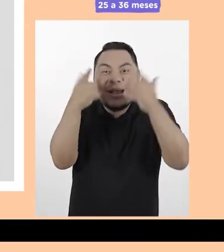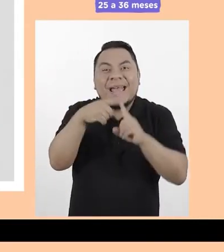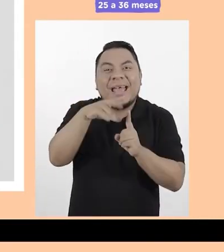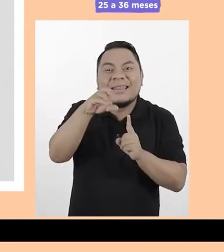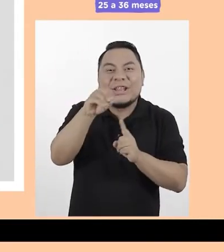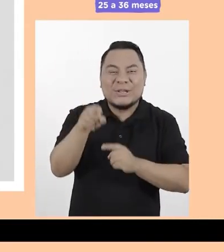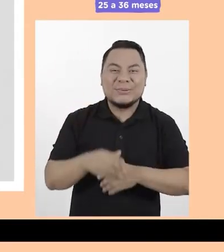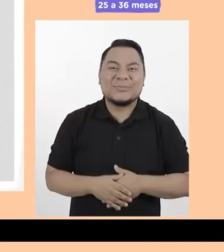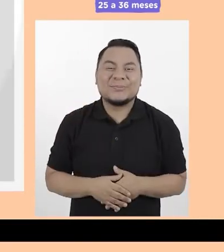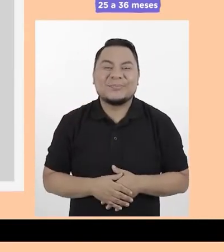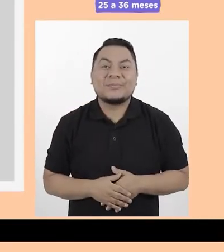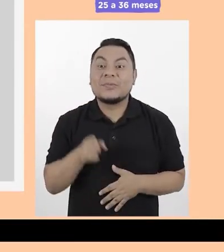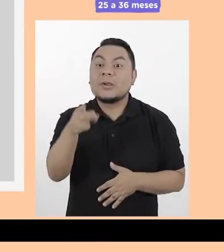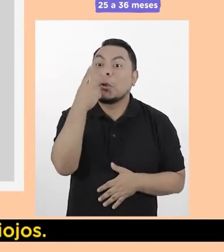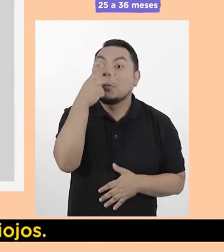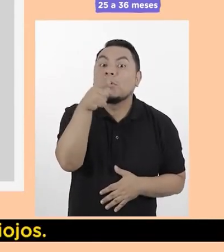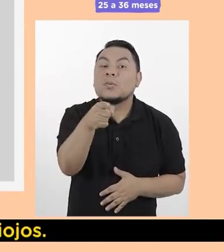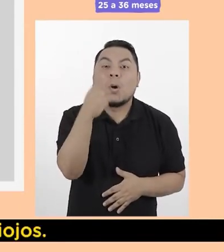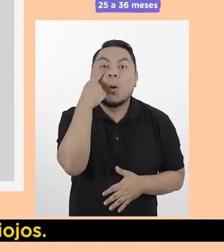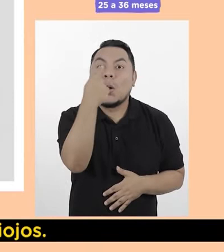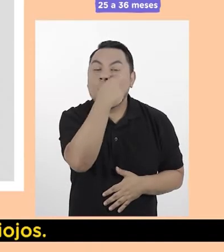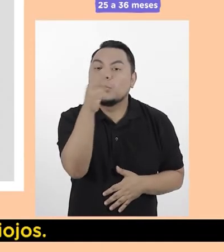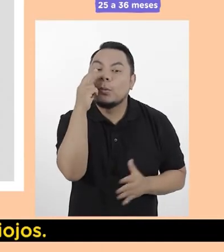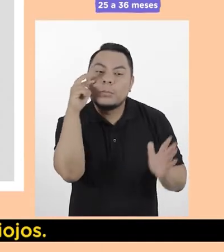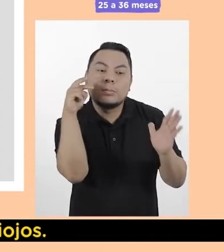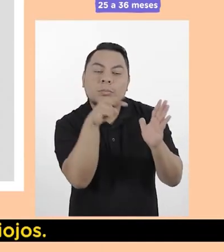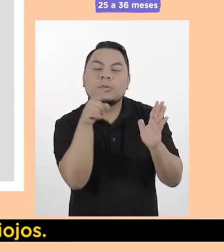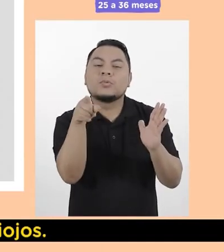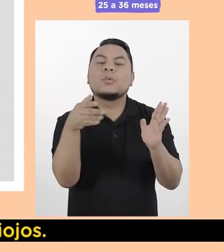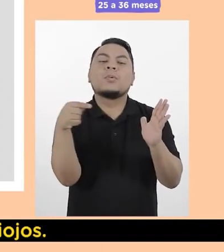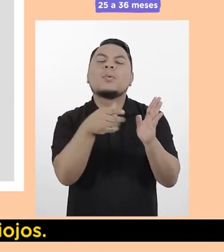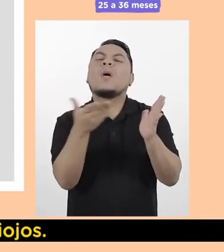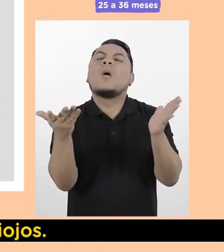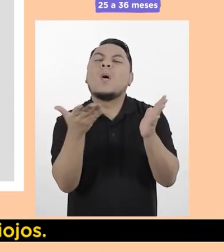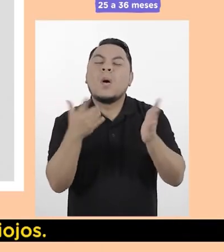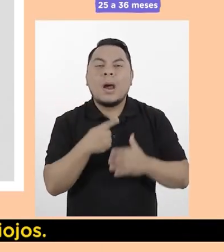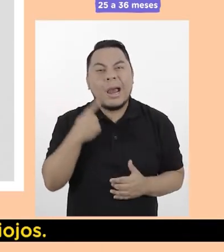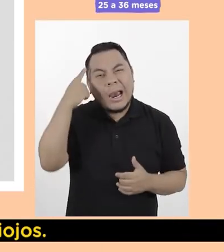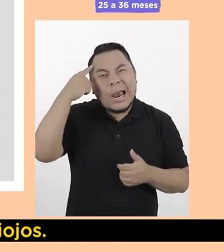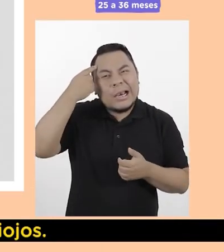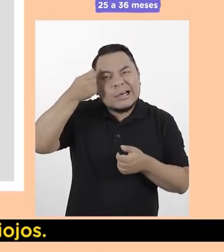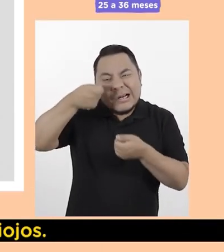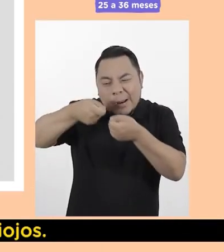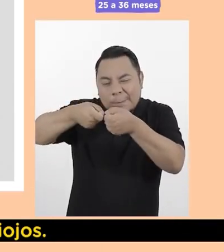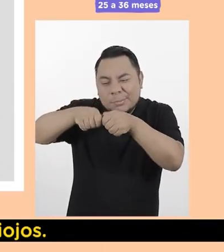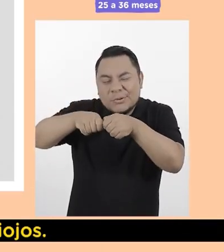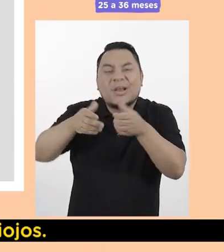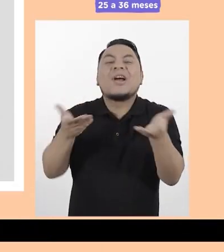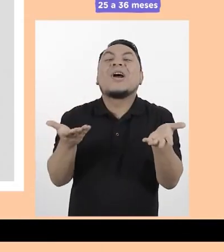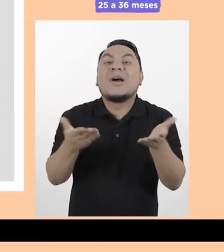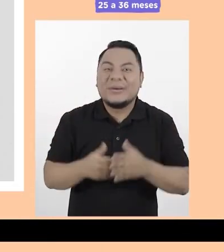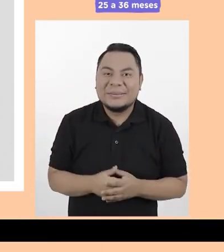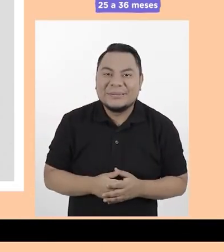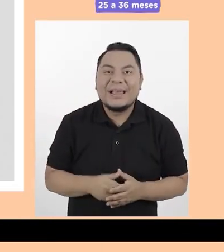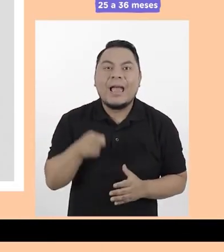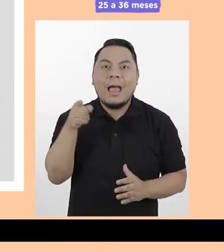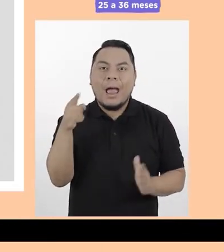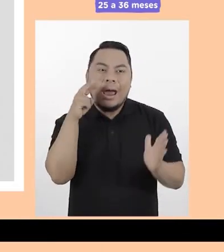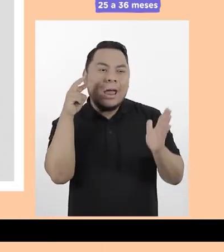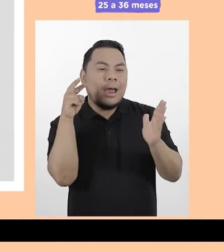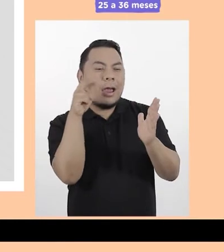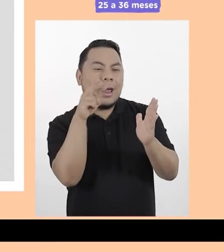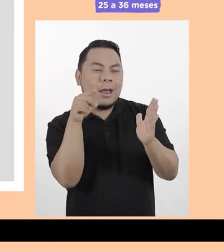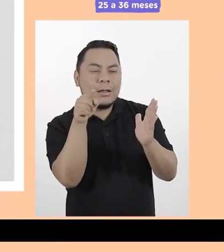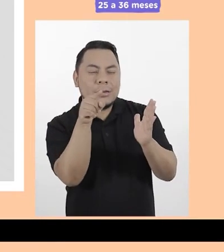Muy bien, Tito. Mira con tus ojos y señala los piojos. Tito